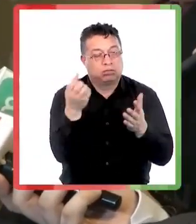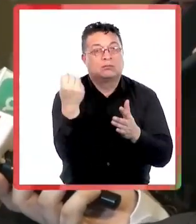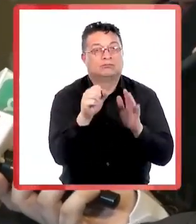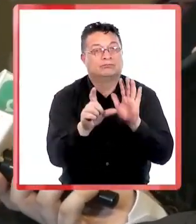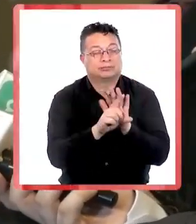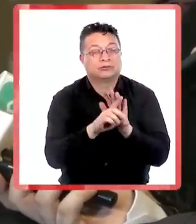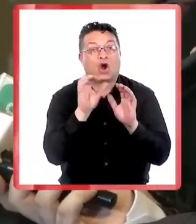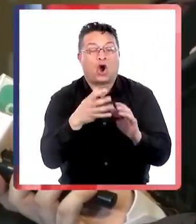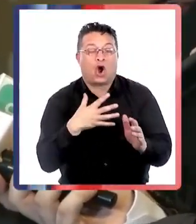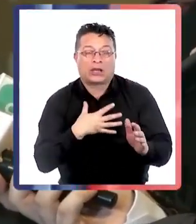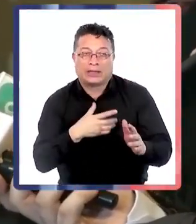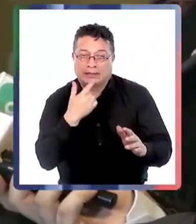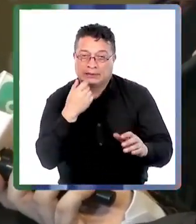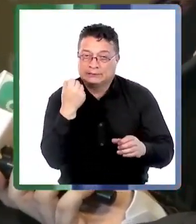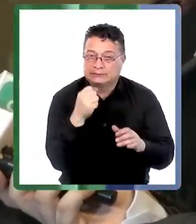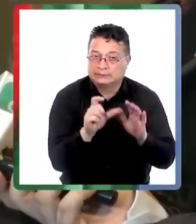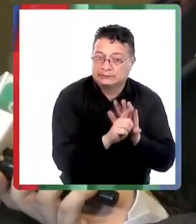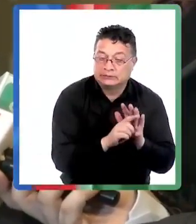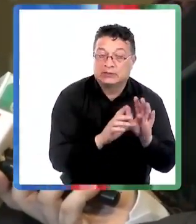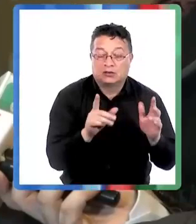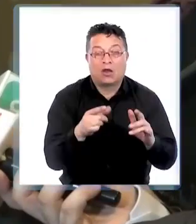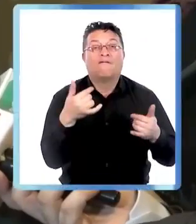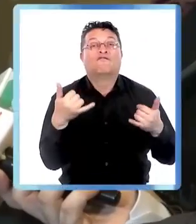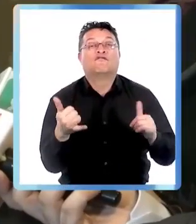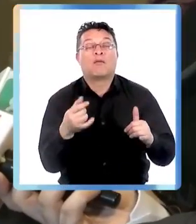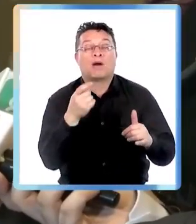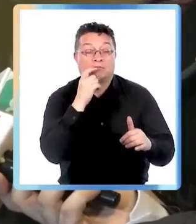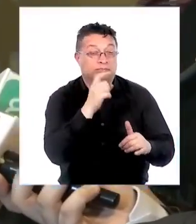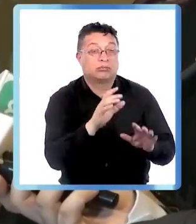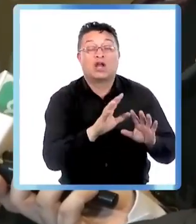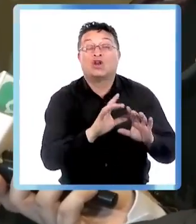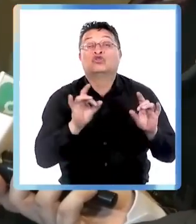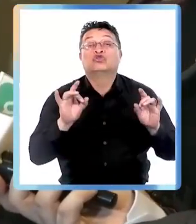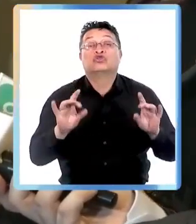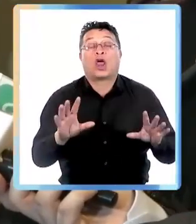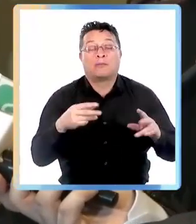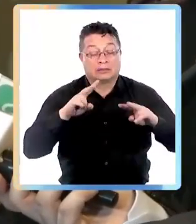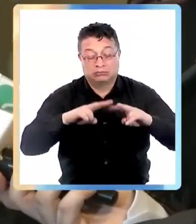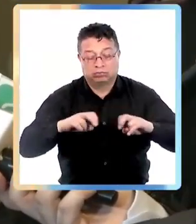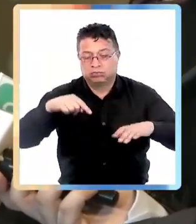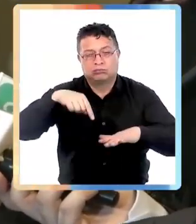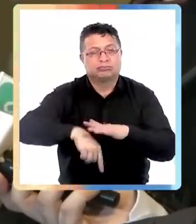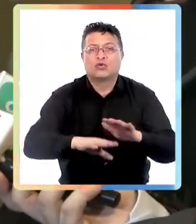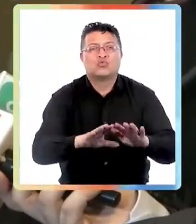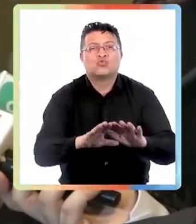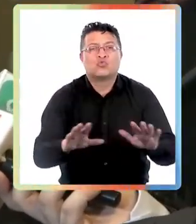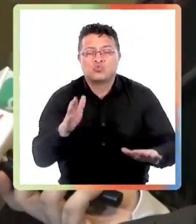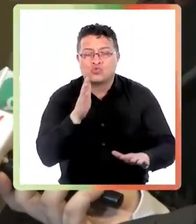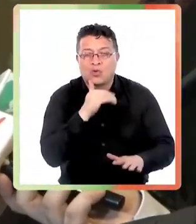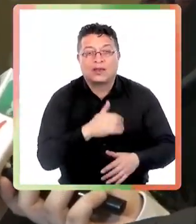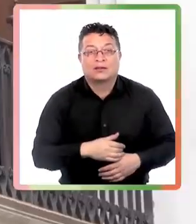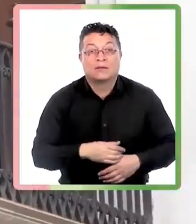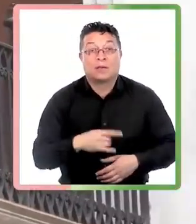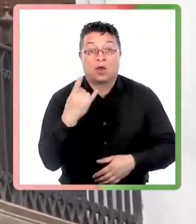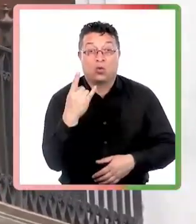de denunciar delitos o tentativa de delitos. Aquí fue una pitanza que ni siquiera da para un análisis más